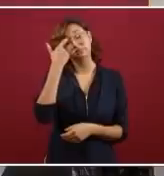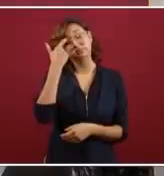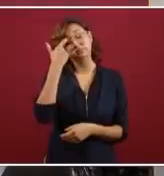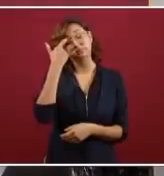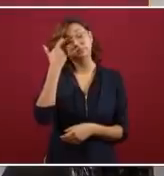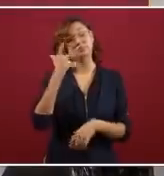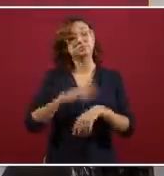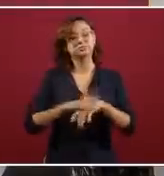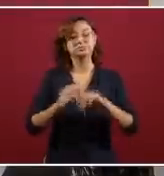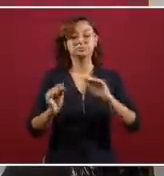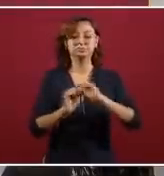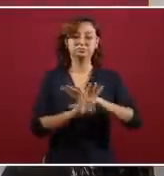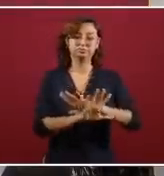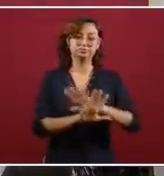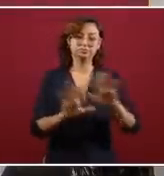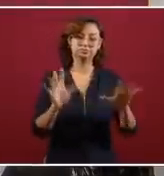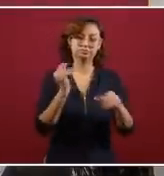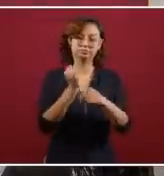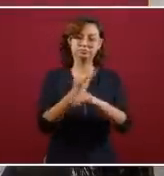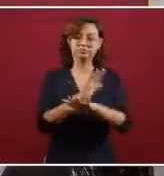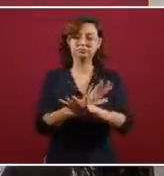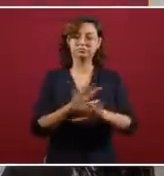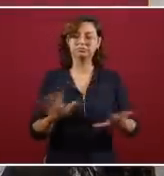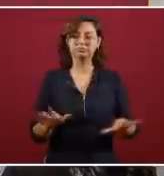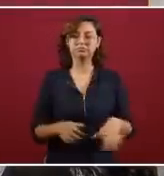aclarar las cosas, ¿no?